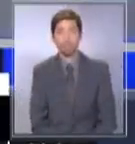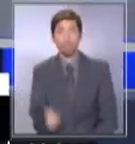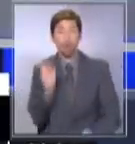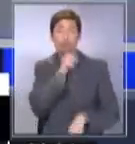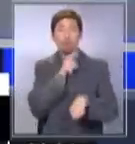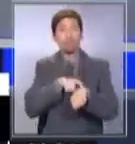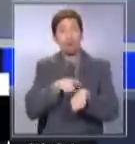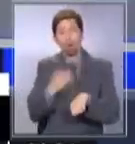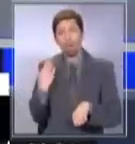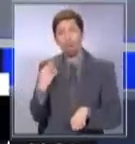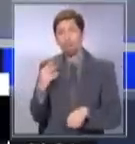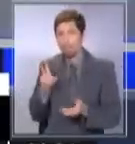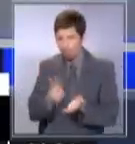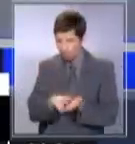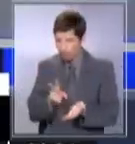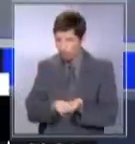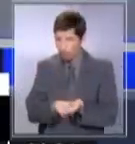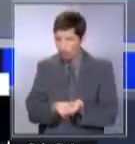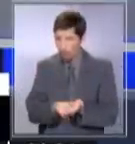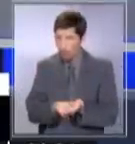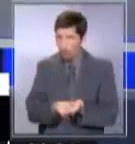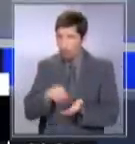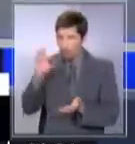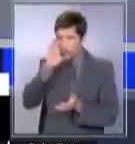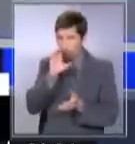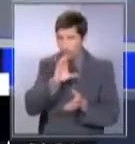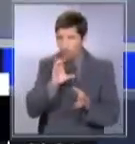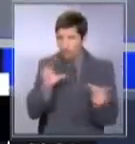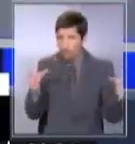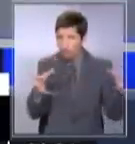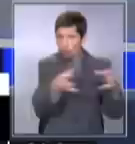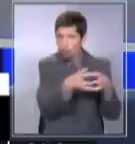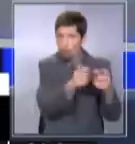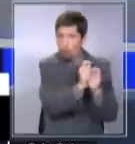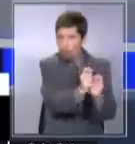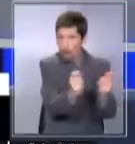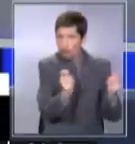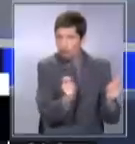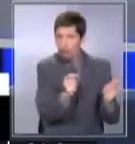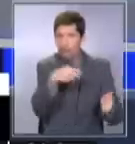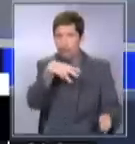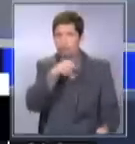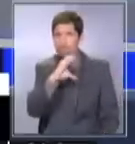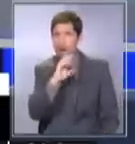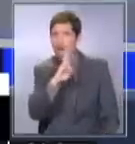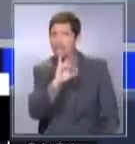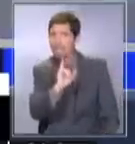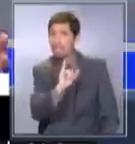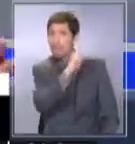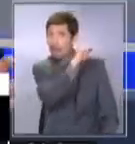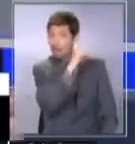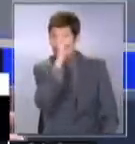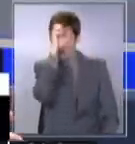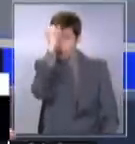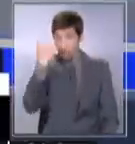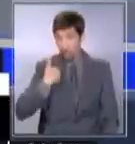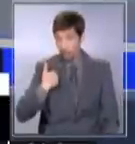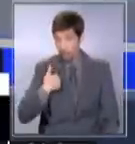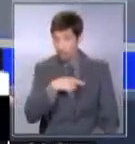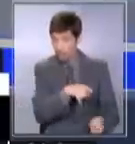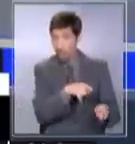buscar al equipo de campaña de Mauricio macri que lo llevó a la casa rosada para que se